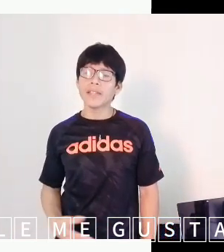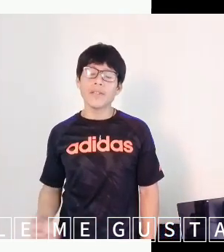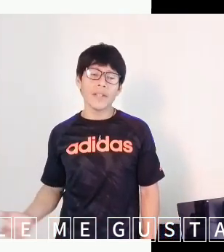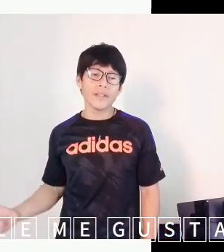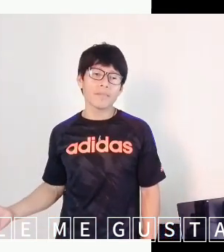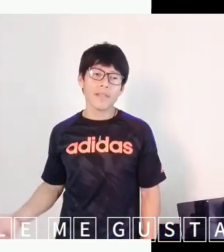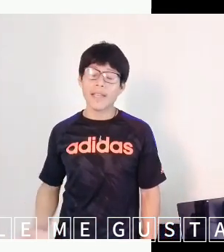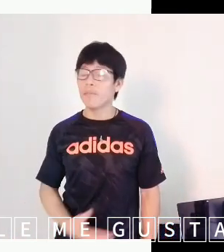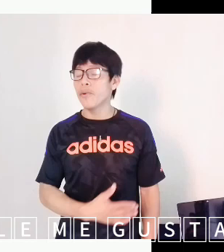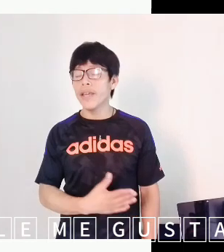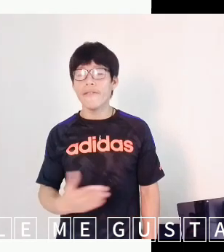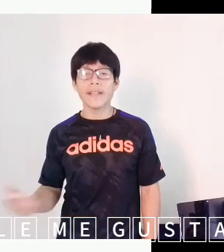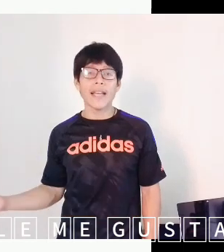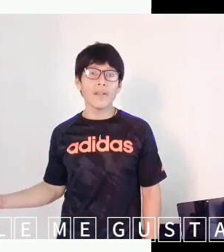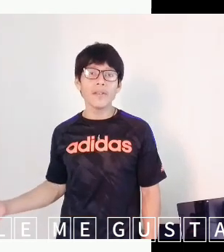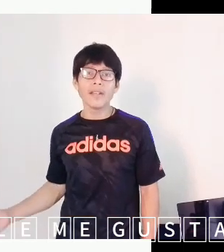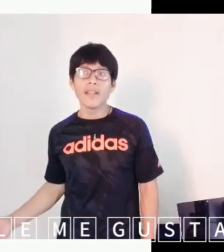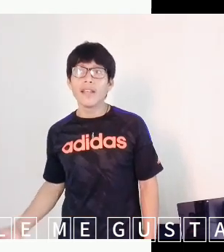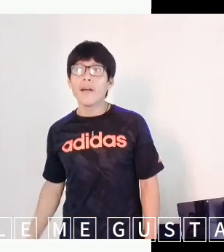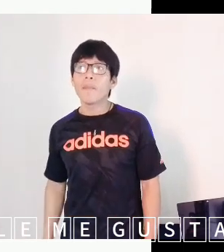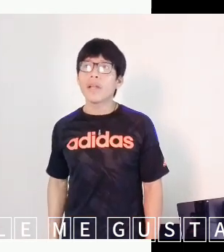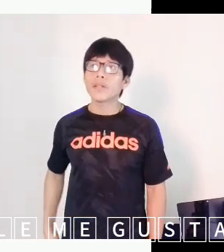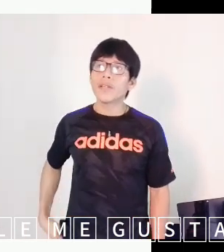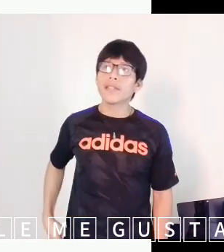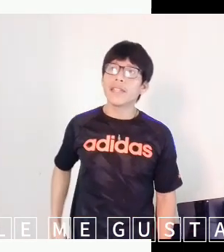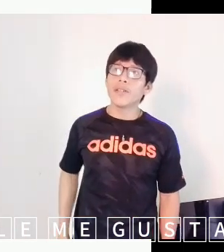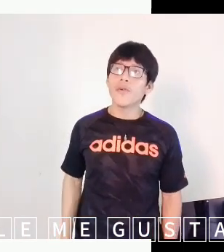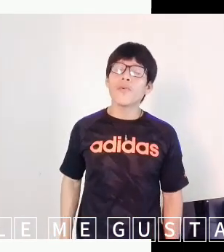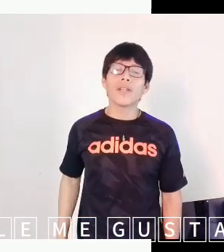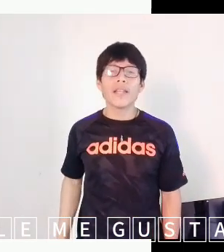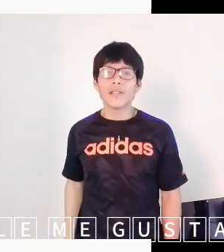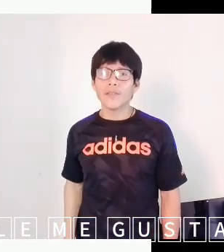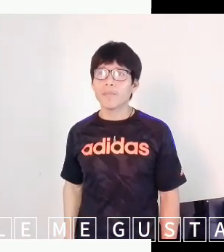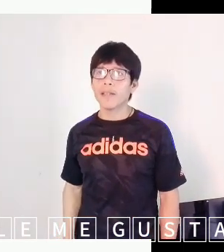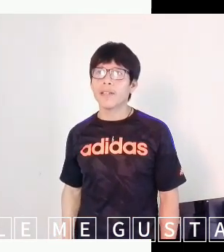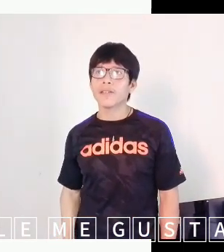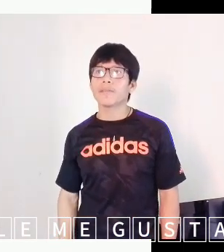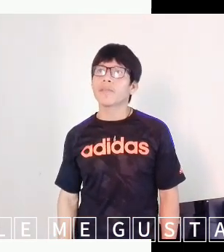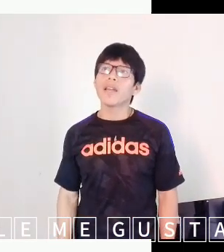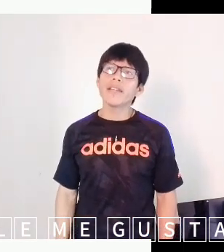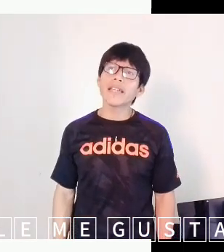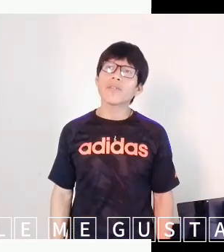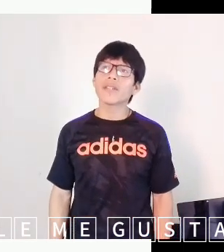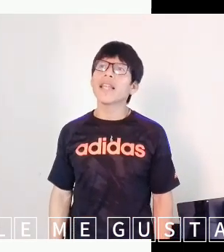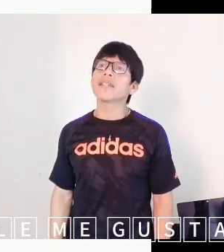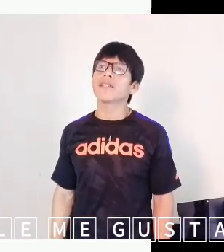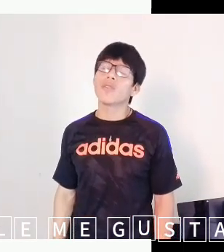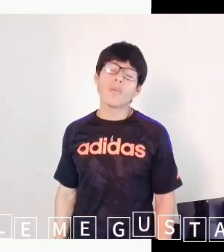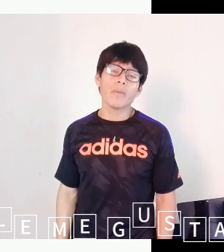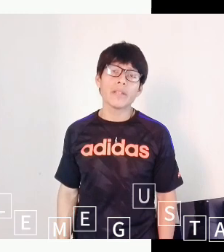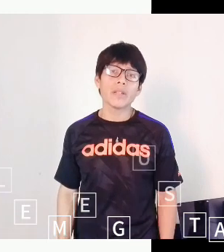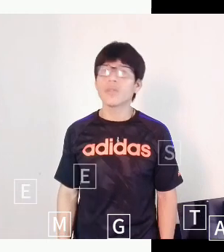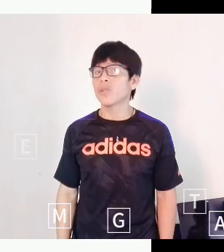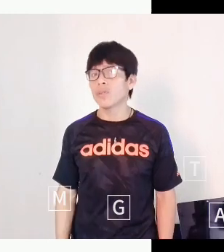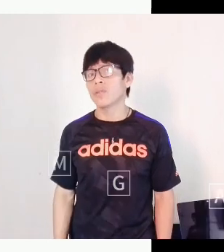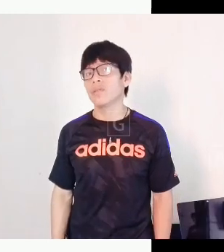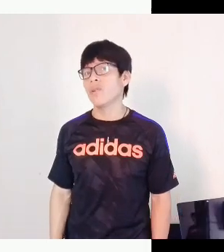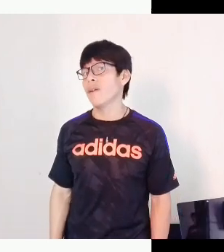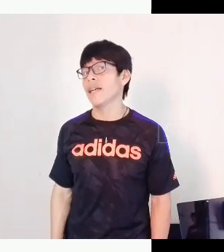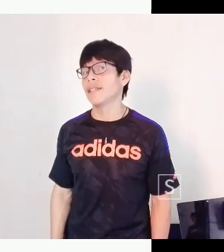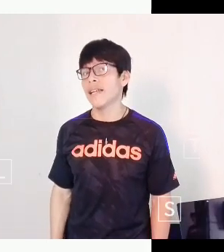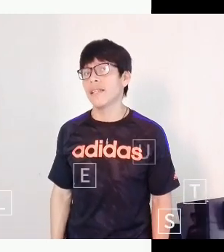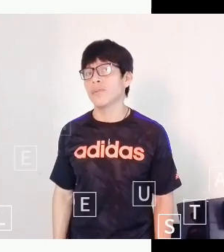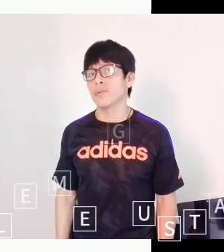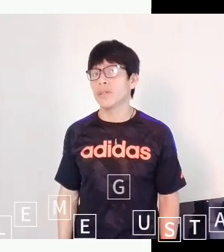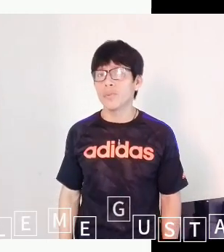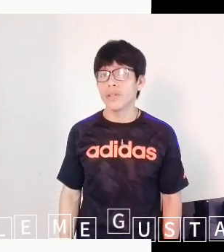que el cual, señores, muy afectado, por eso decidió unir a estos partidos. Claudio X González, lo vuelvo a decir, no es tonto, no